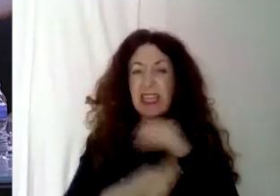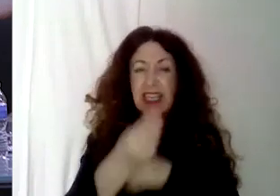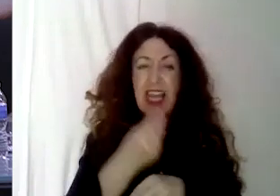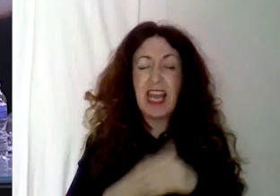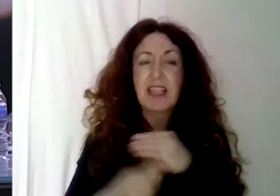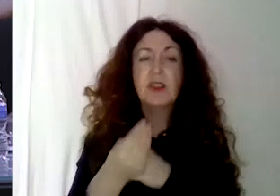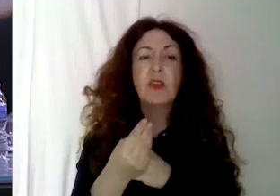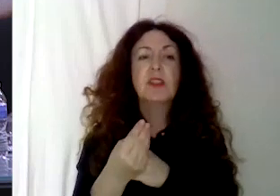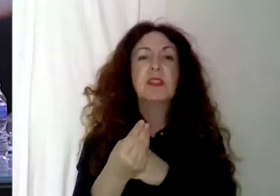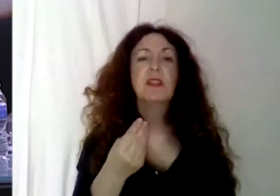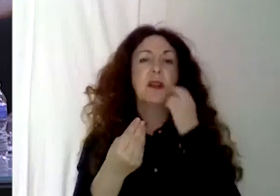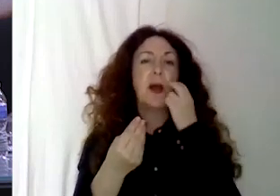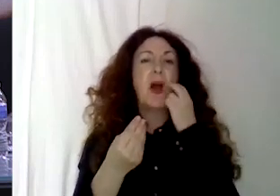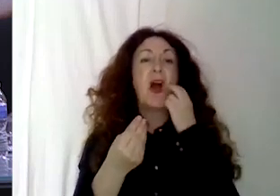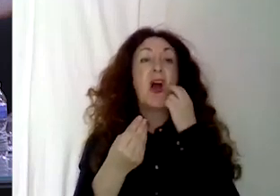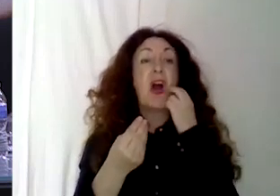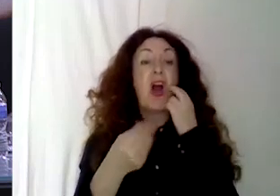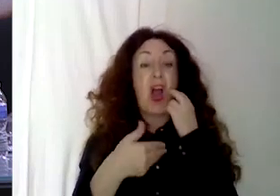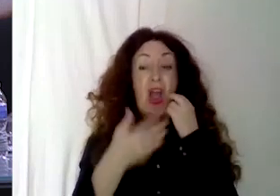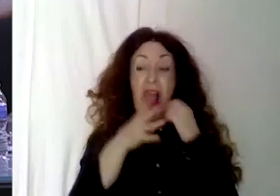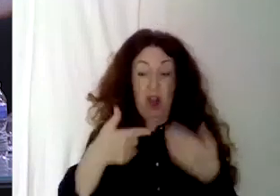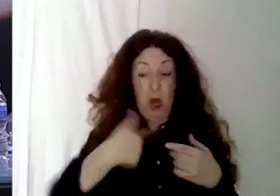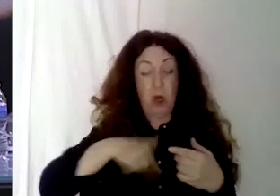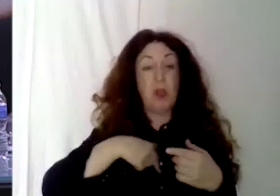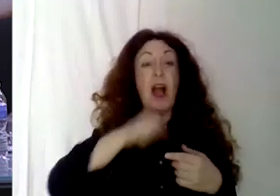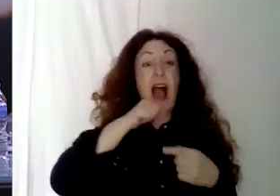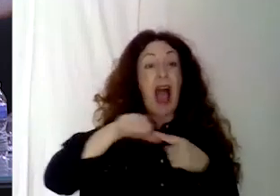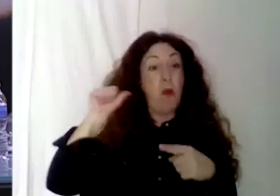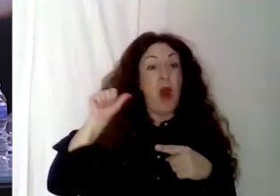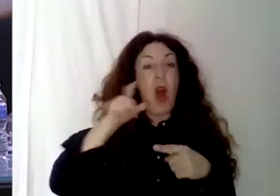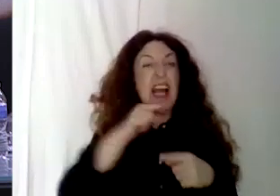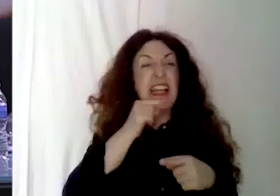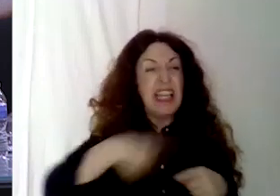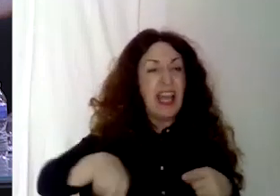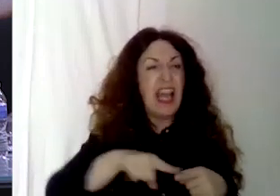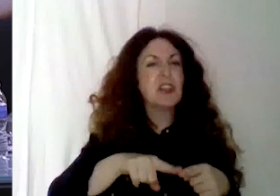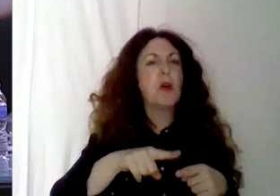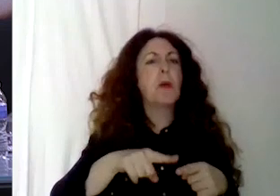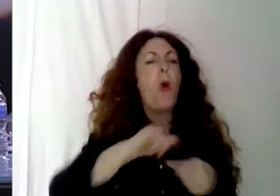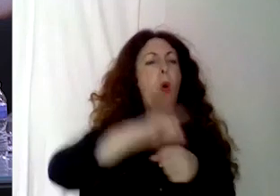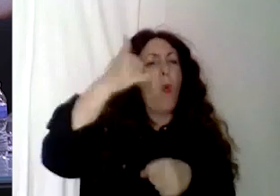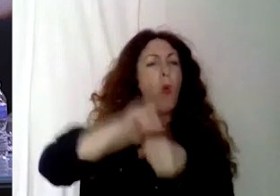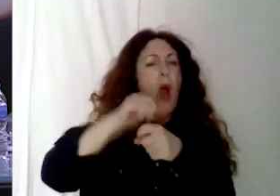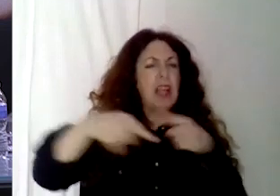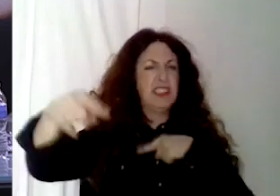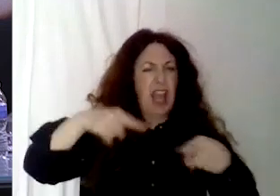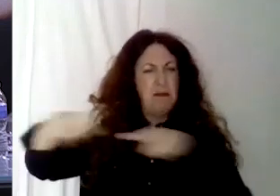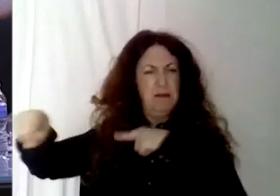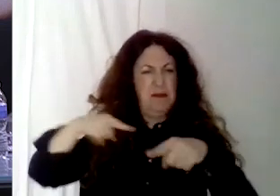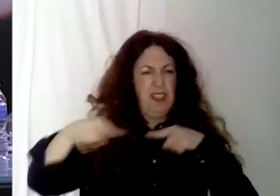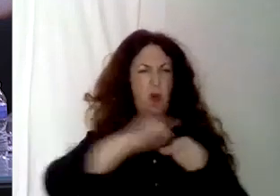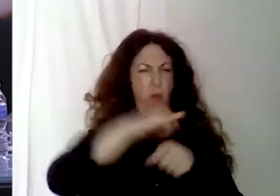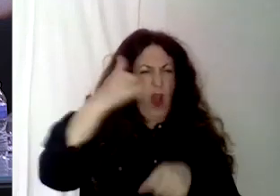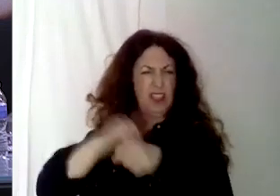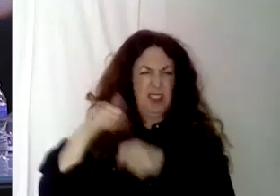se moverían mandándose WhatsApp por teléfonos móviles. Si lo piensan, pensarían, gesto de